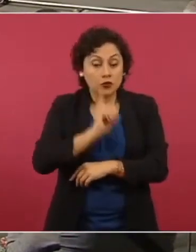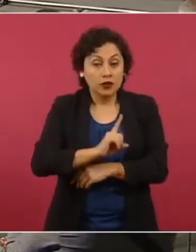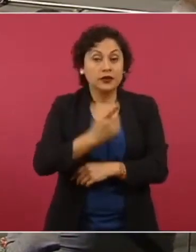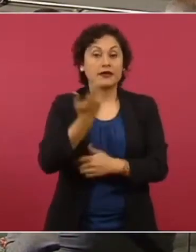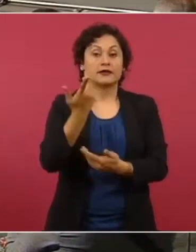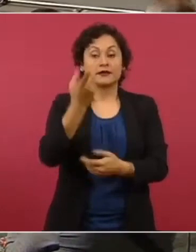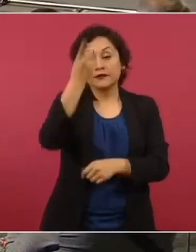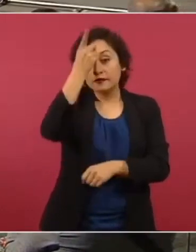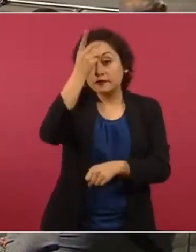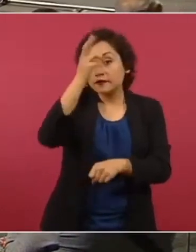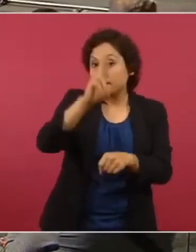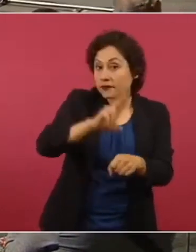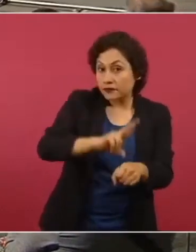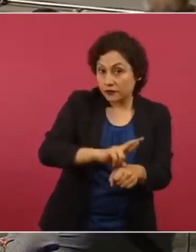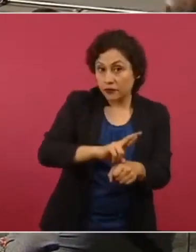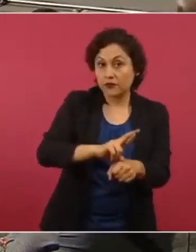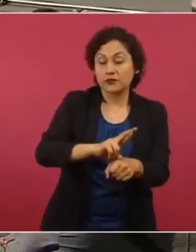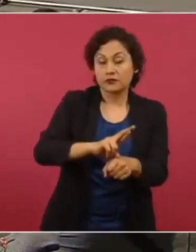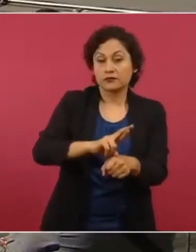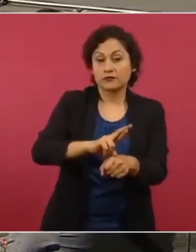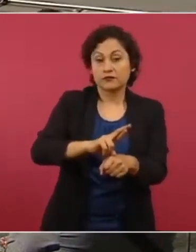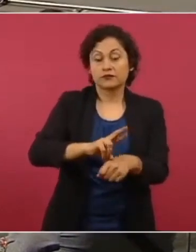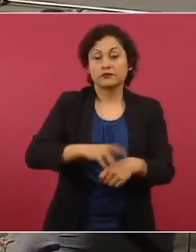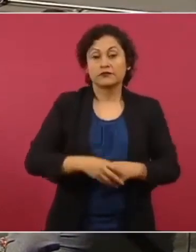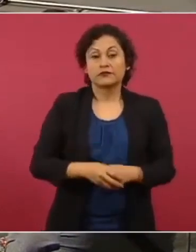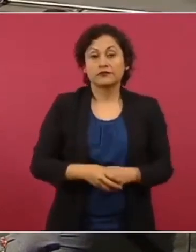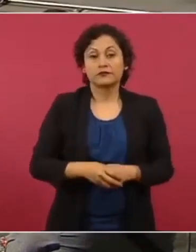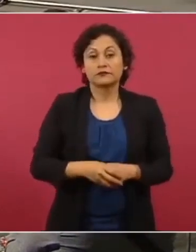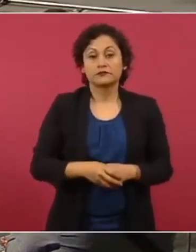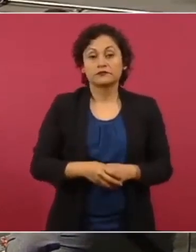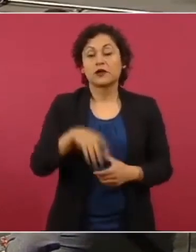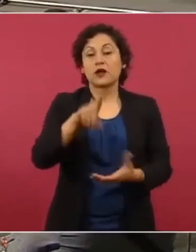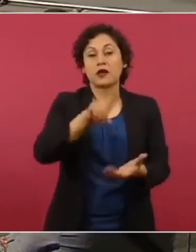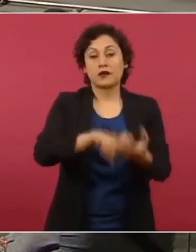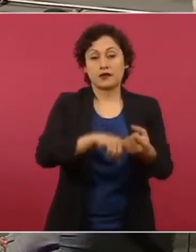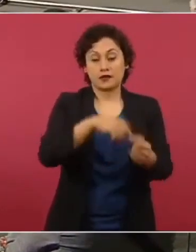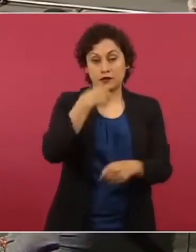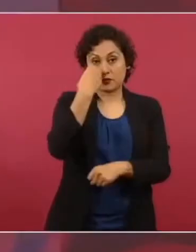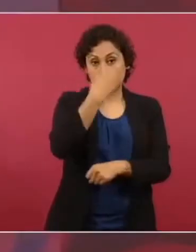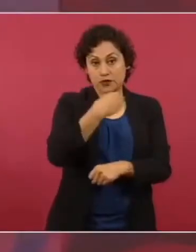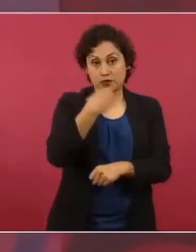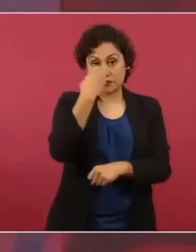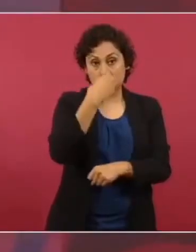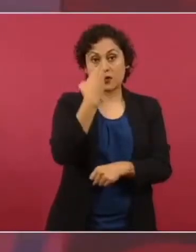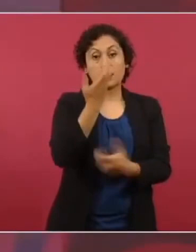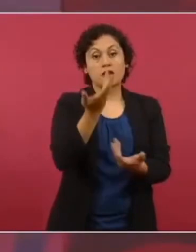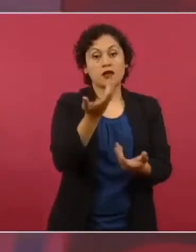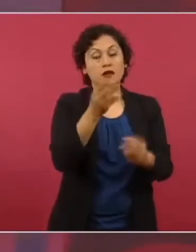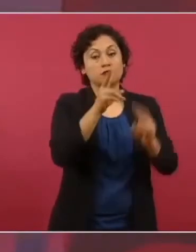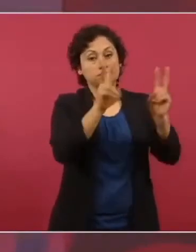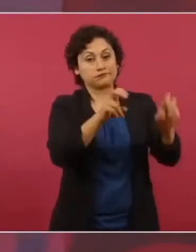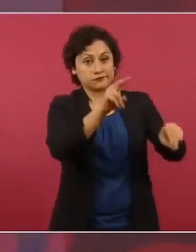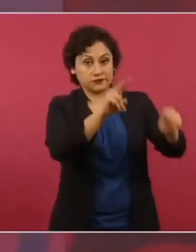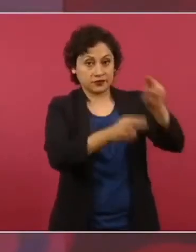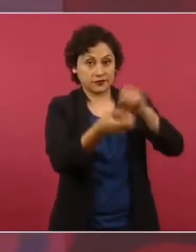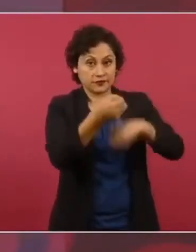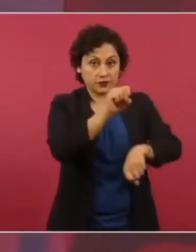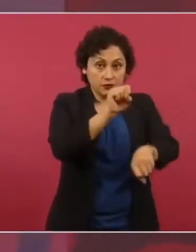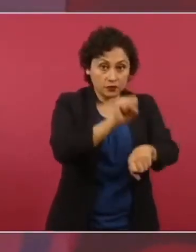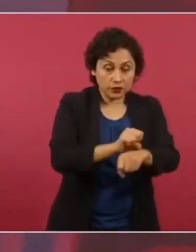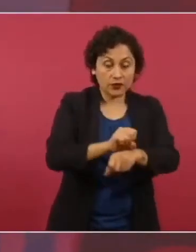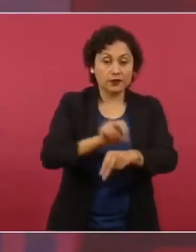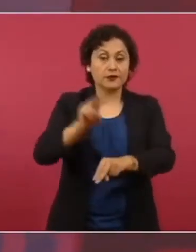directores, directoras de las escuelas secundarias, de las